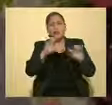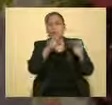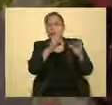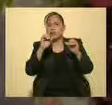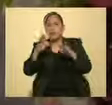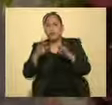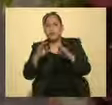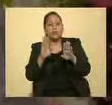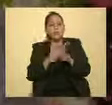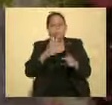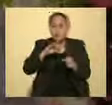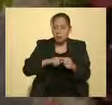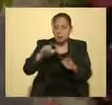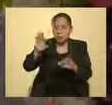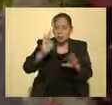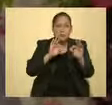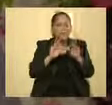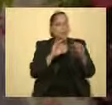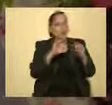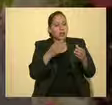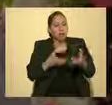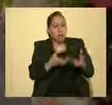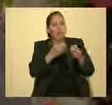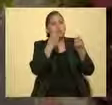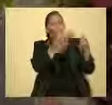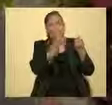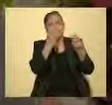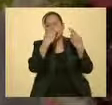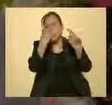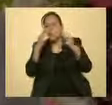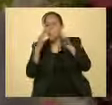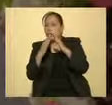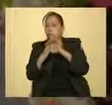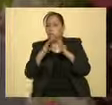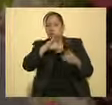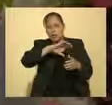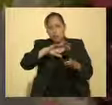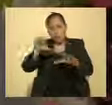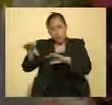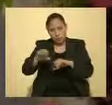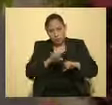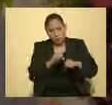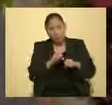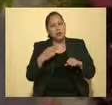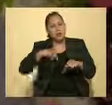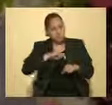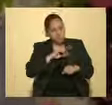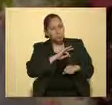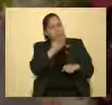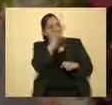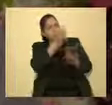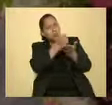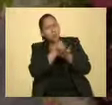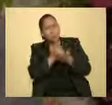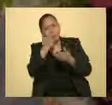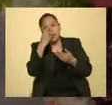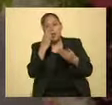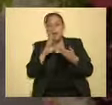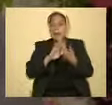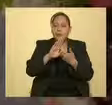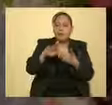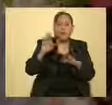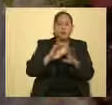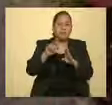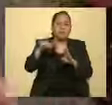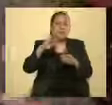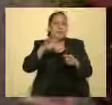a colocar a estos animales de calle en ciertos hogares nuevos. Bueno, pues nosotros podemos pedir esa ayuda y evitar así